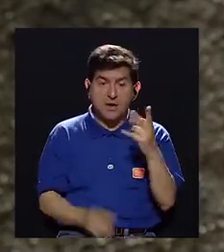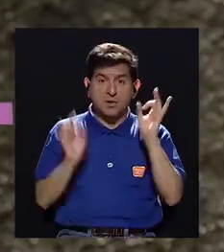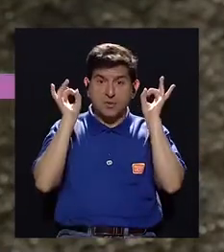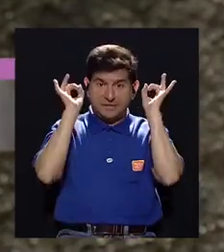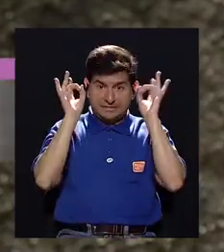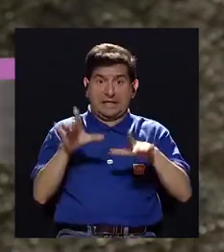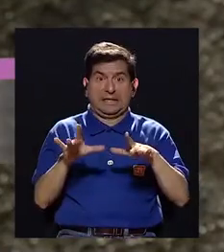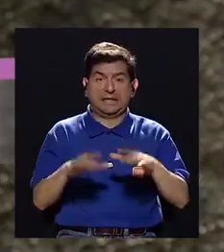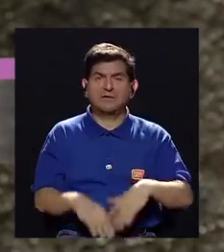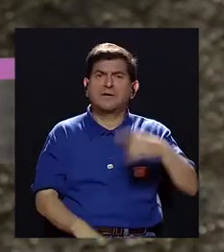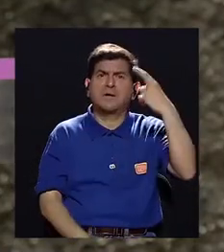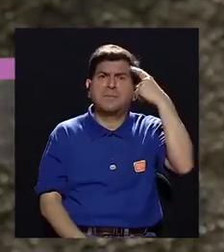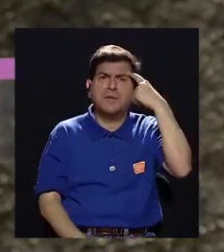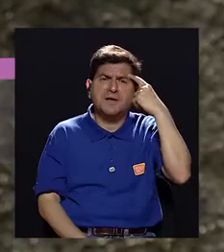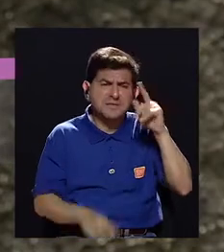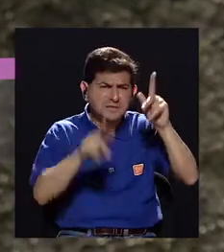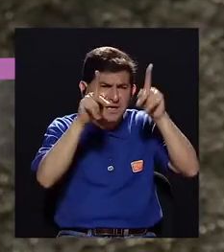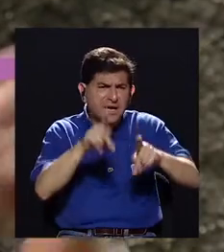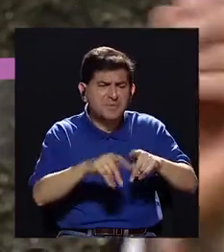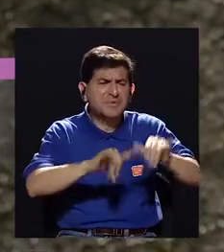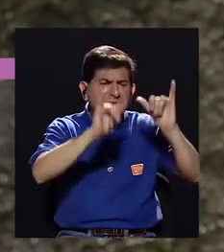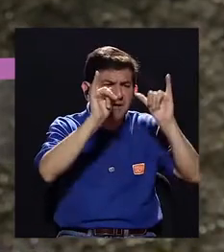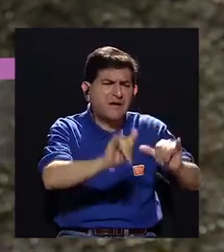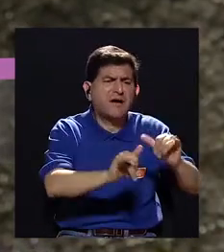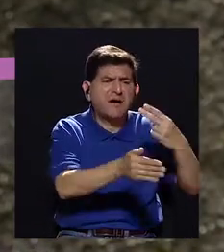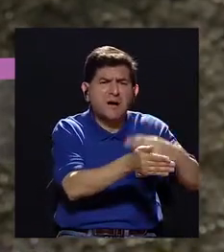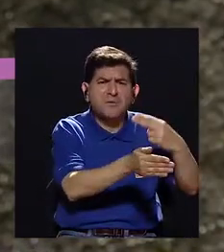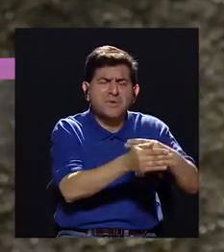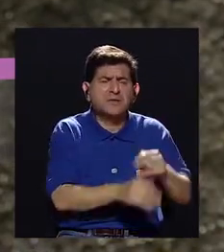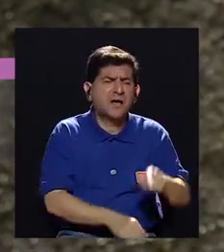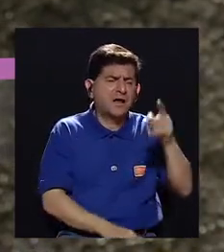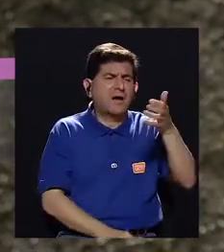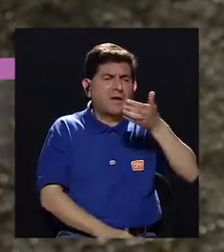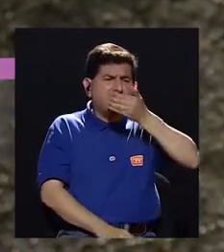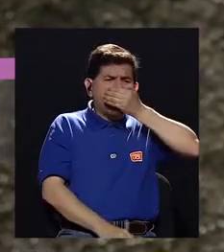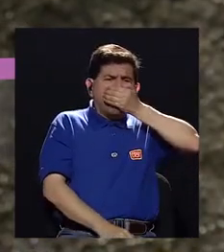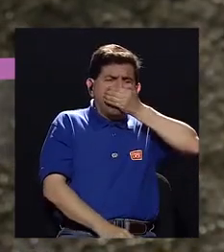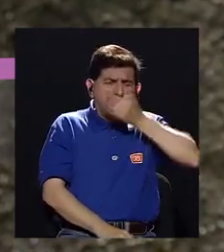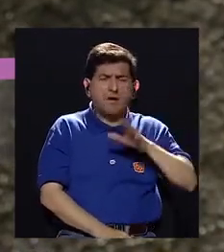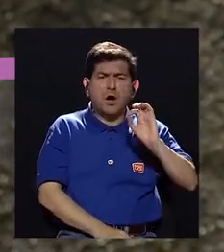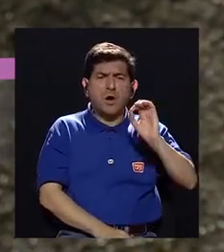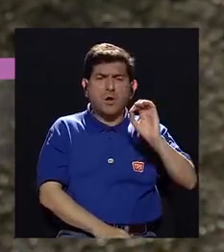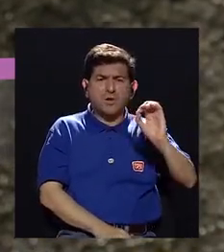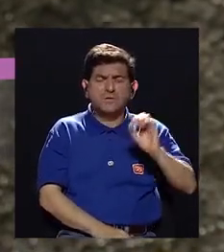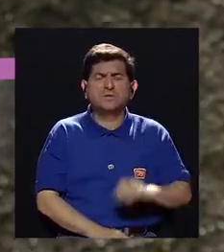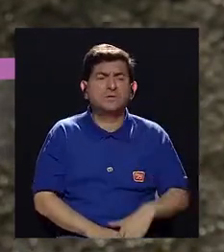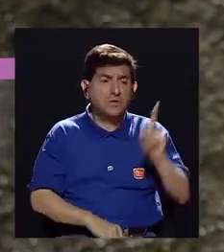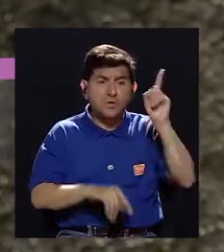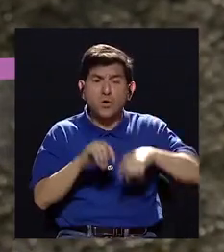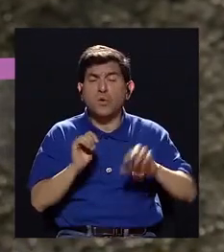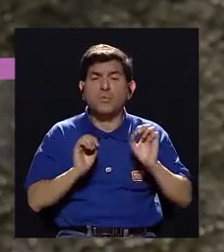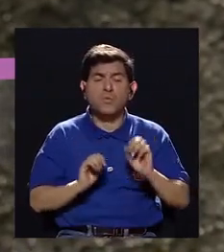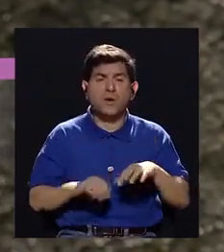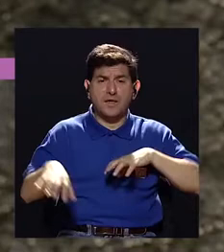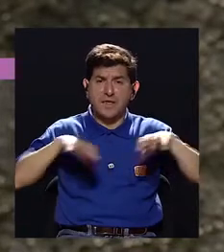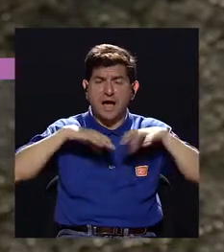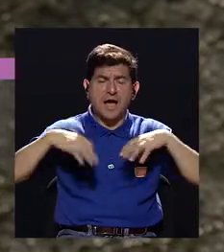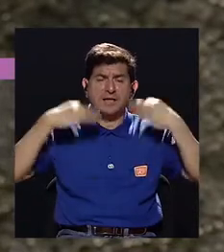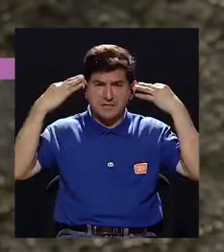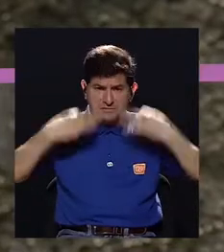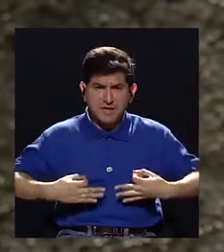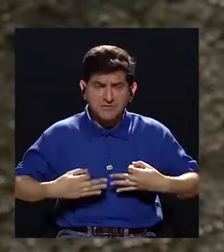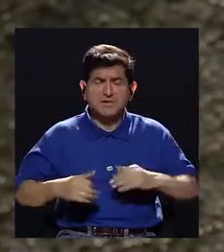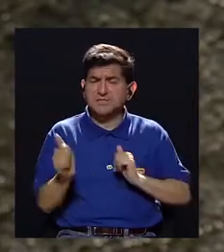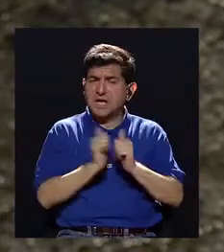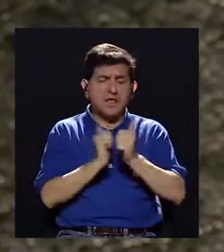como una catástrofe porque se imagina el paciente metido en el hospital, pegado al oxígeno, con mascarillas, que no puede hacer educación física,